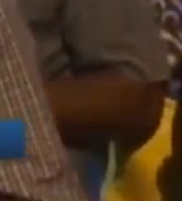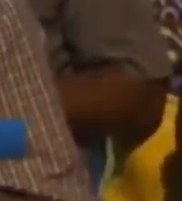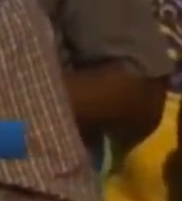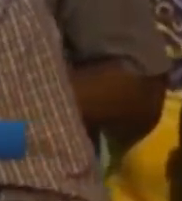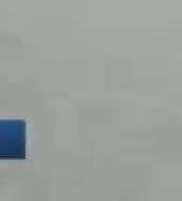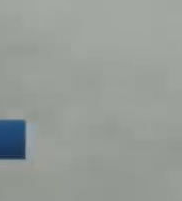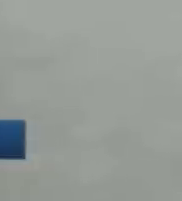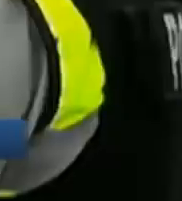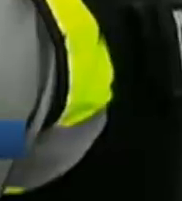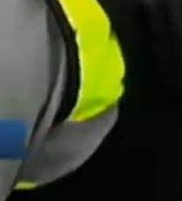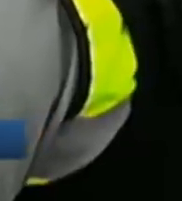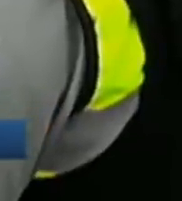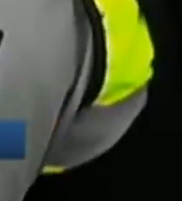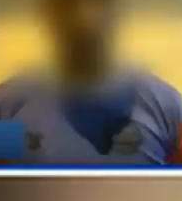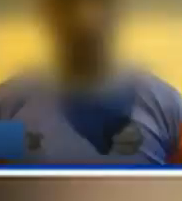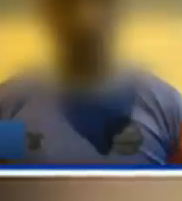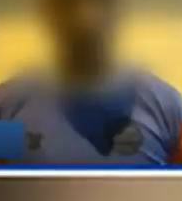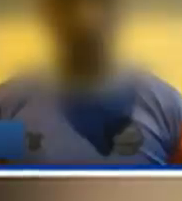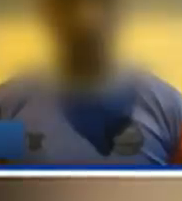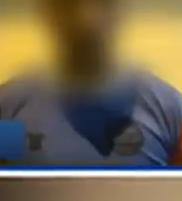Triunfo.